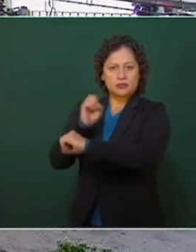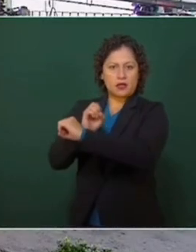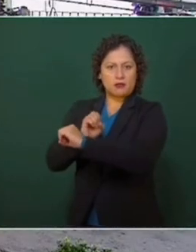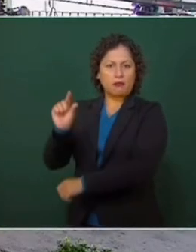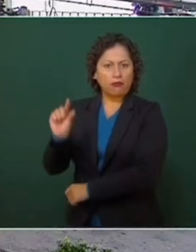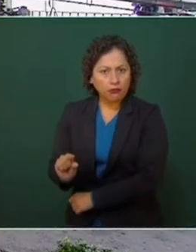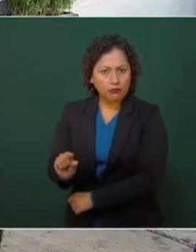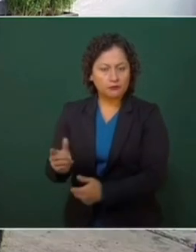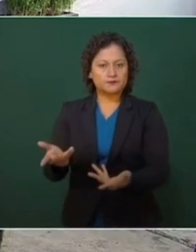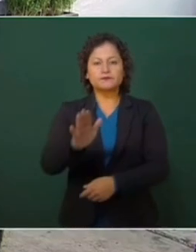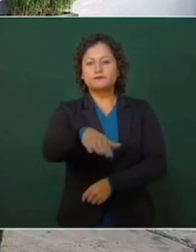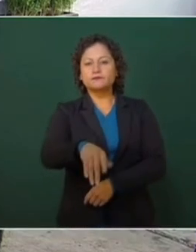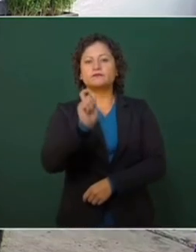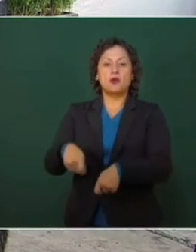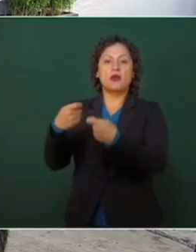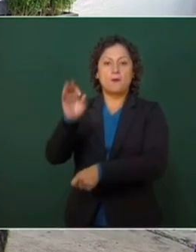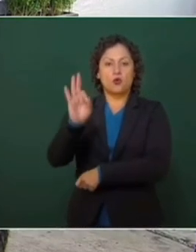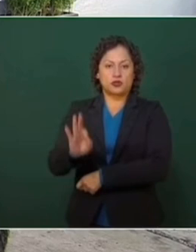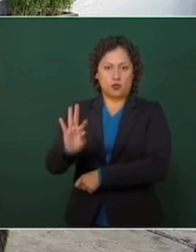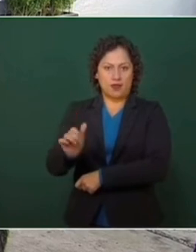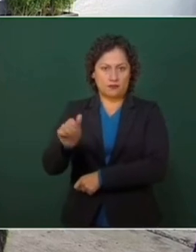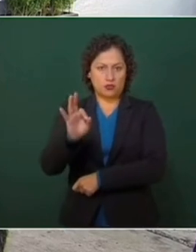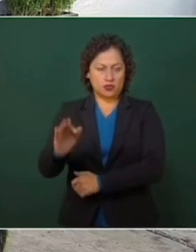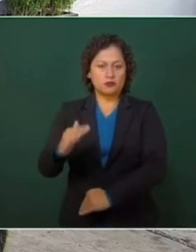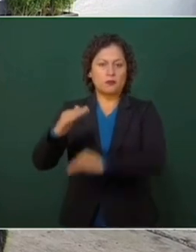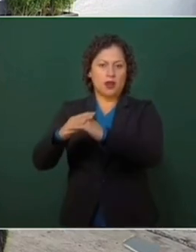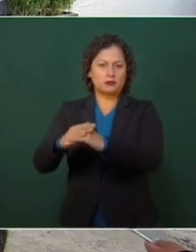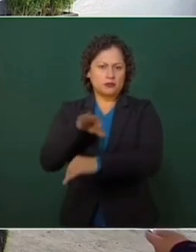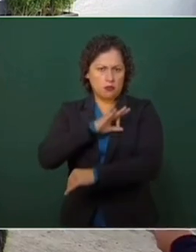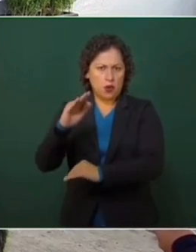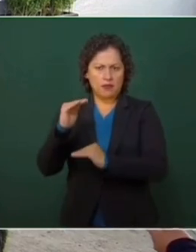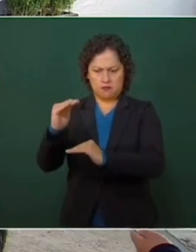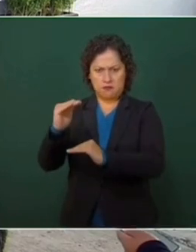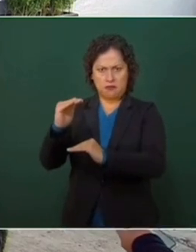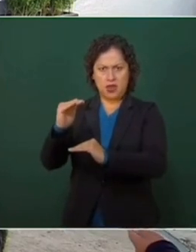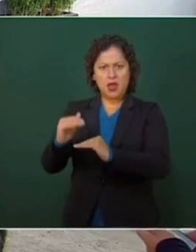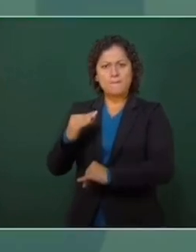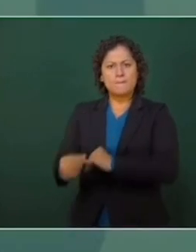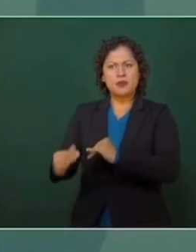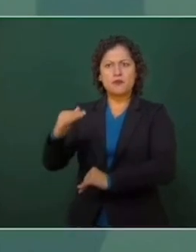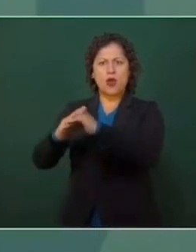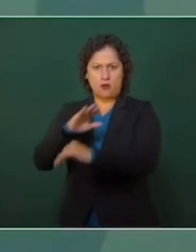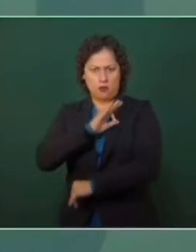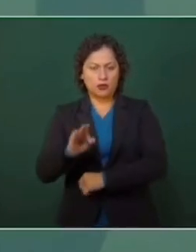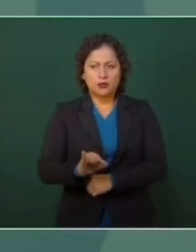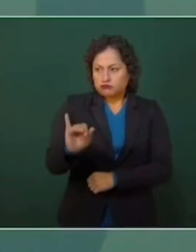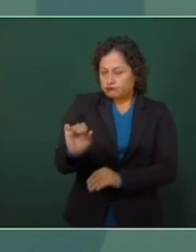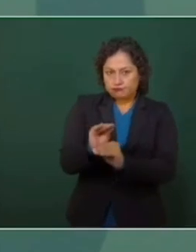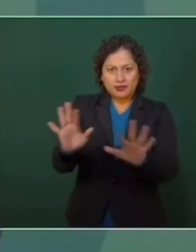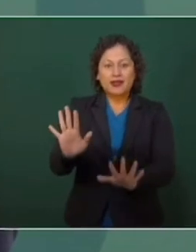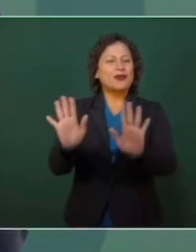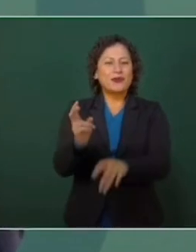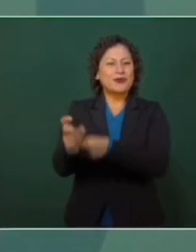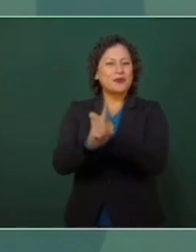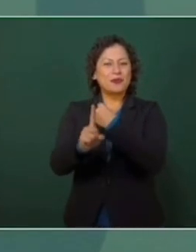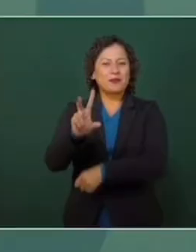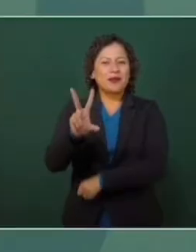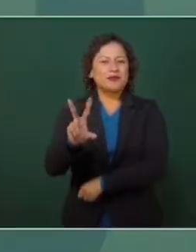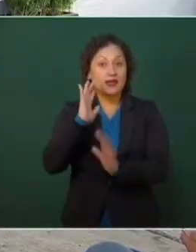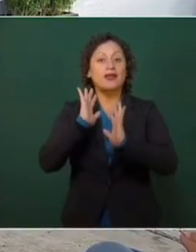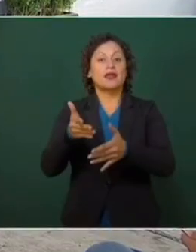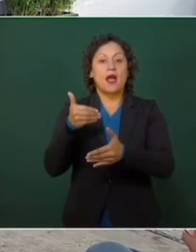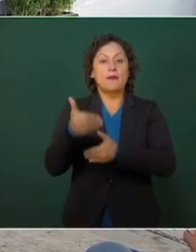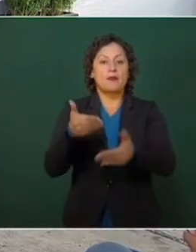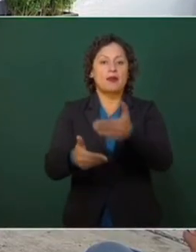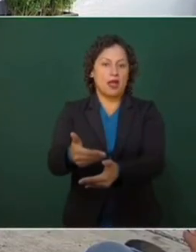Presidente, así como se fijó un máximo de participación a la iniciativa privada, ¿podría fijar un mínimo de participación? Es decir, que no se sientan desprotegidos. Eso no es problema. Nosotros lo que queremos es que ya han ido avanzando